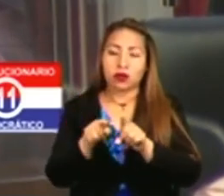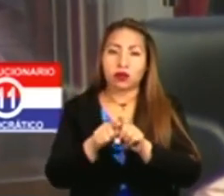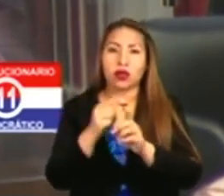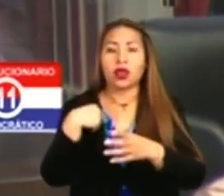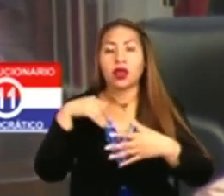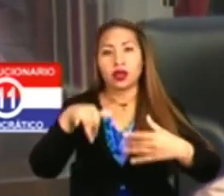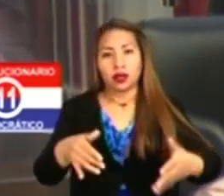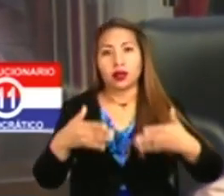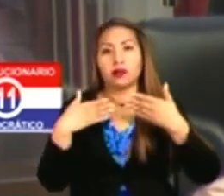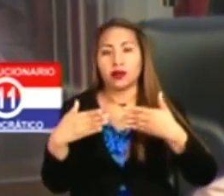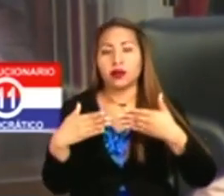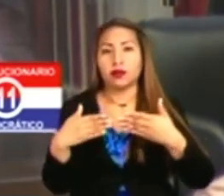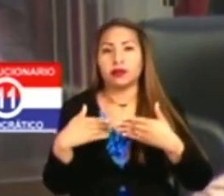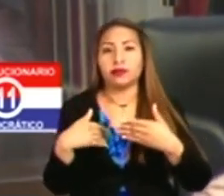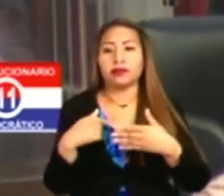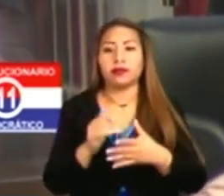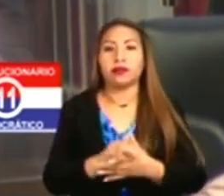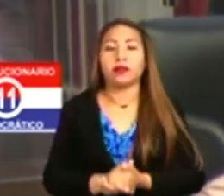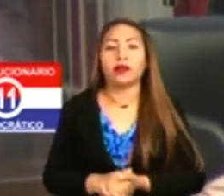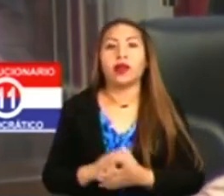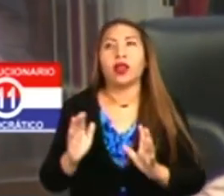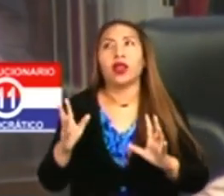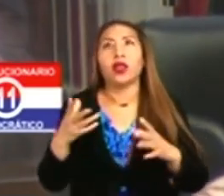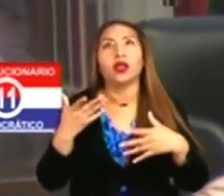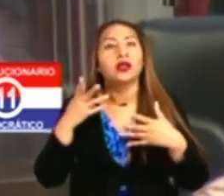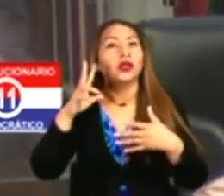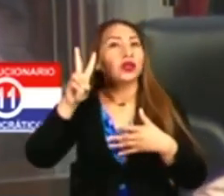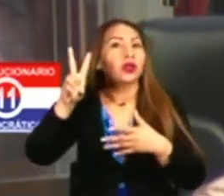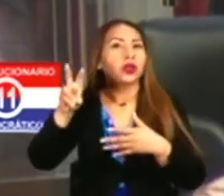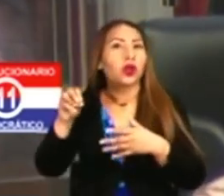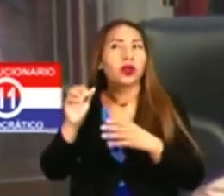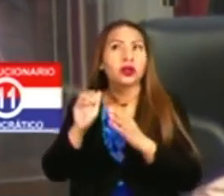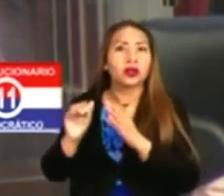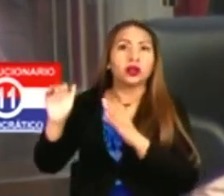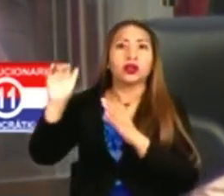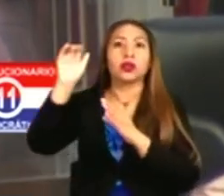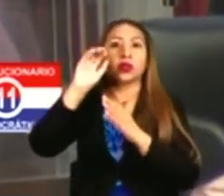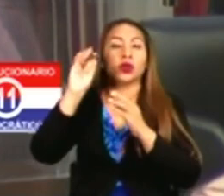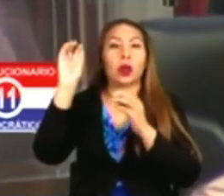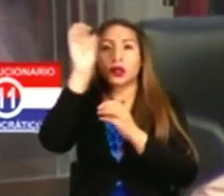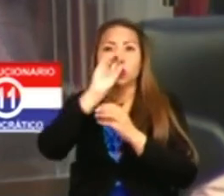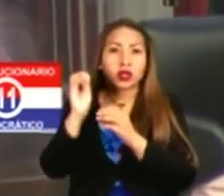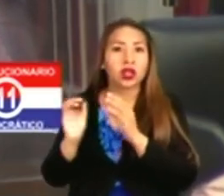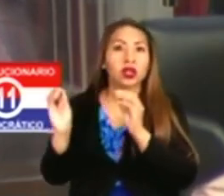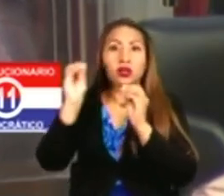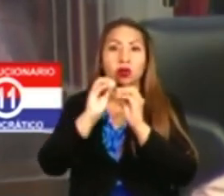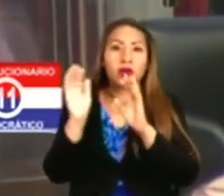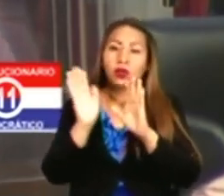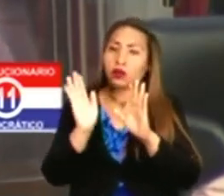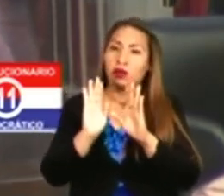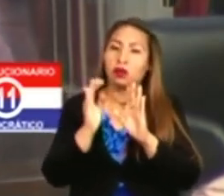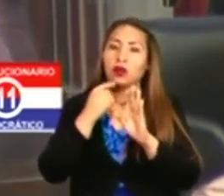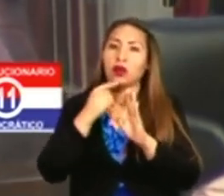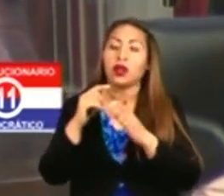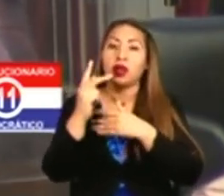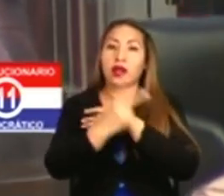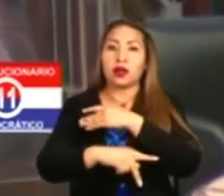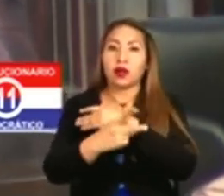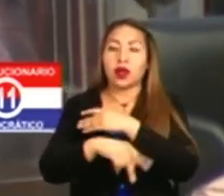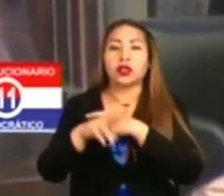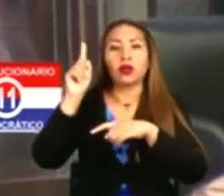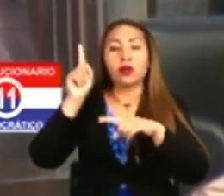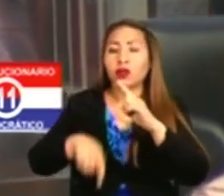es aumentar los impuestos. El país no aguanta más, señor ministro